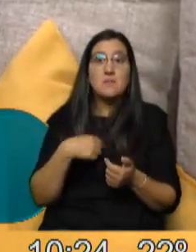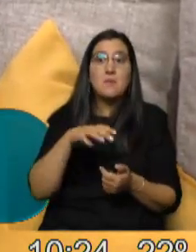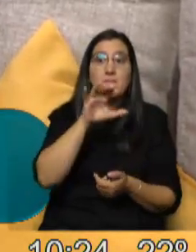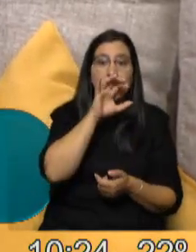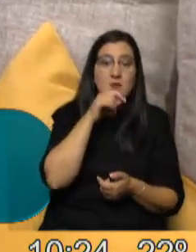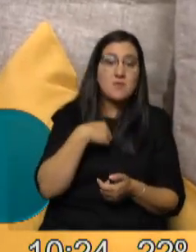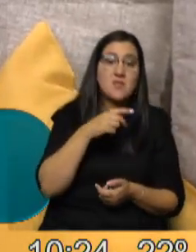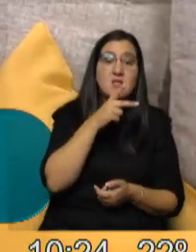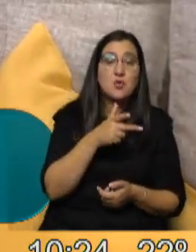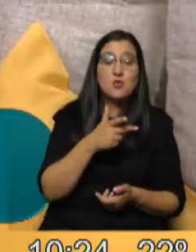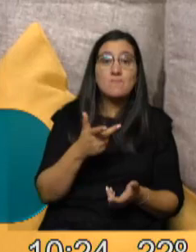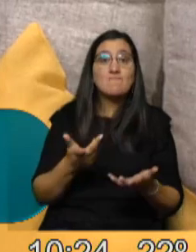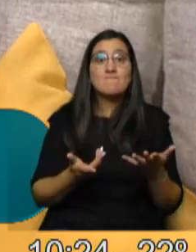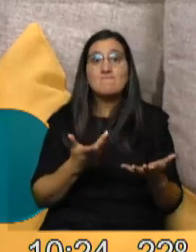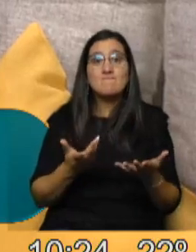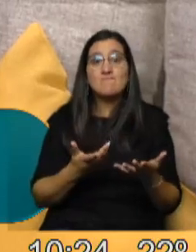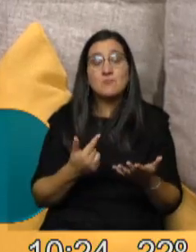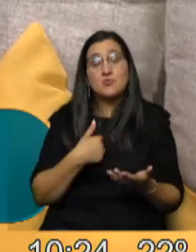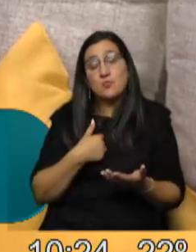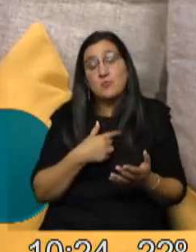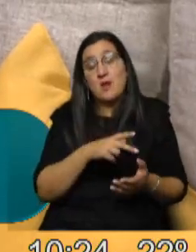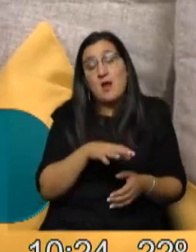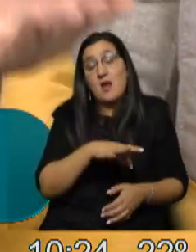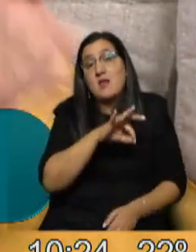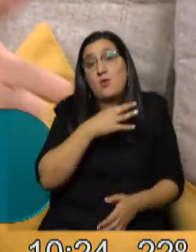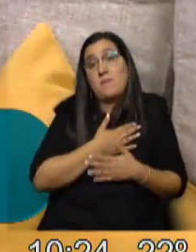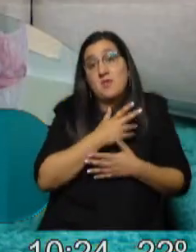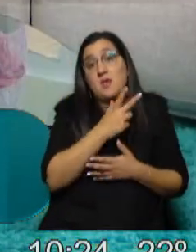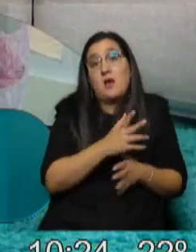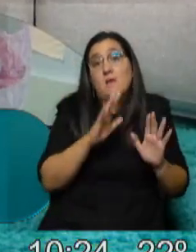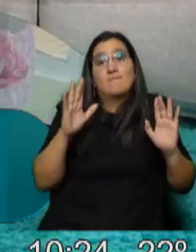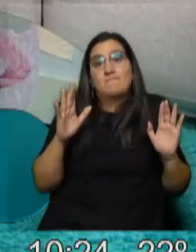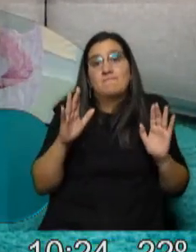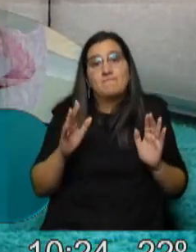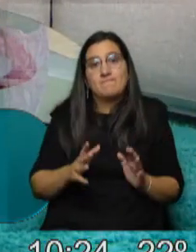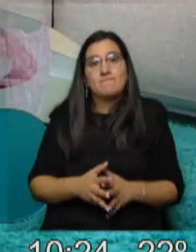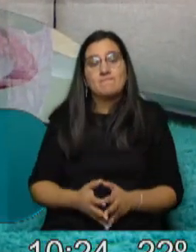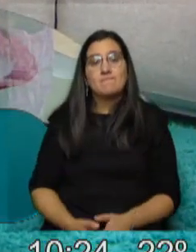no tengo muchas respuestas, es mi hija. O sea, en eso. Y bueno, pero en realidad,